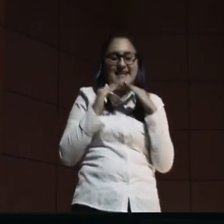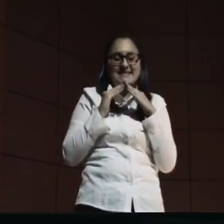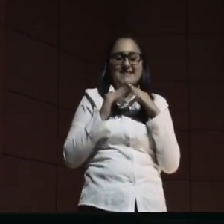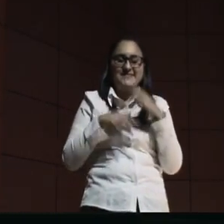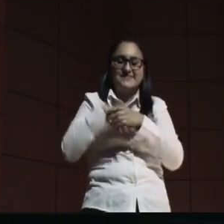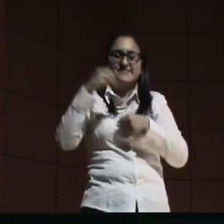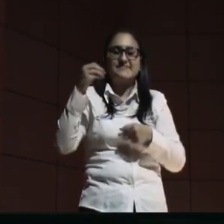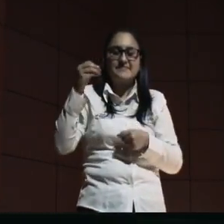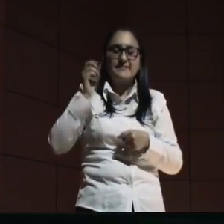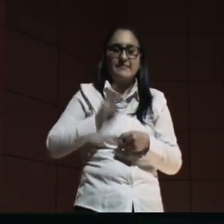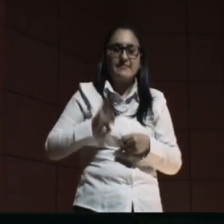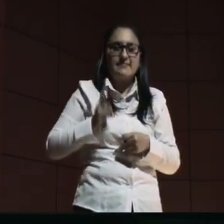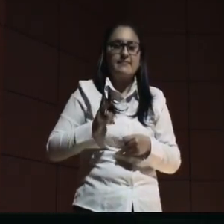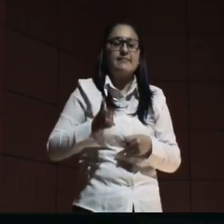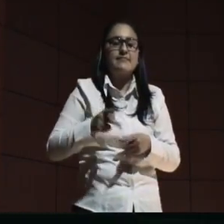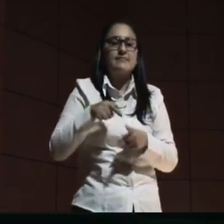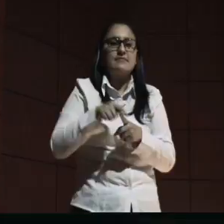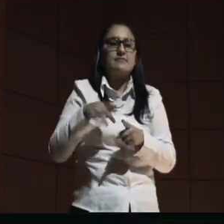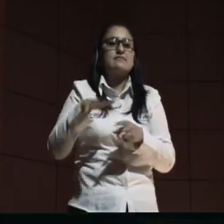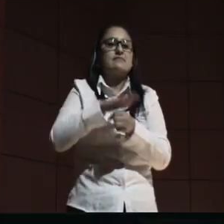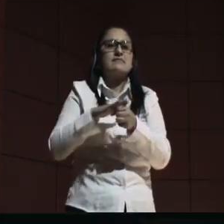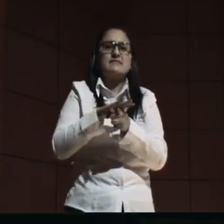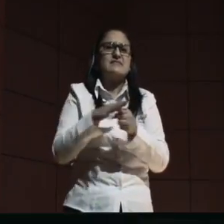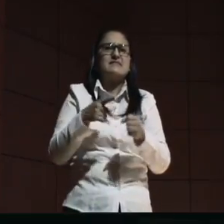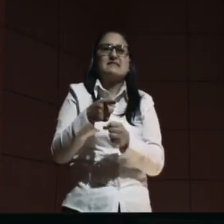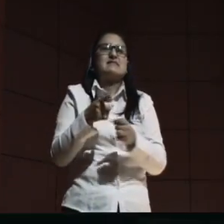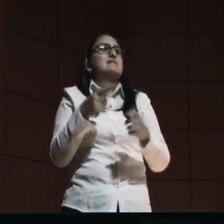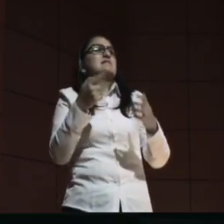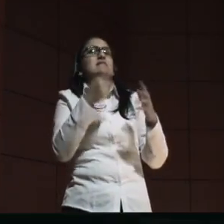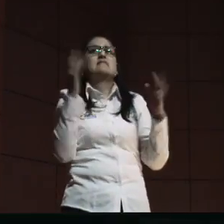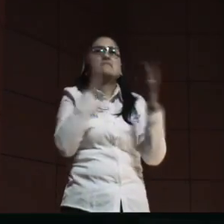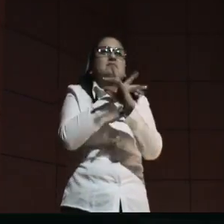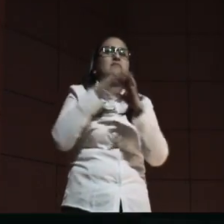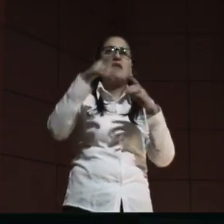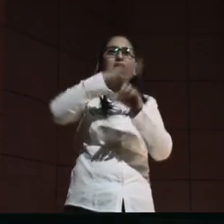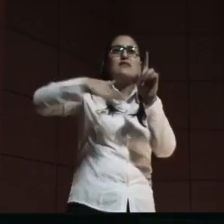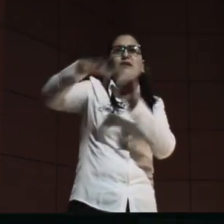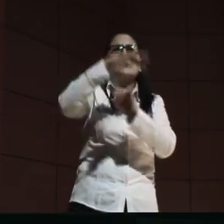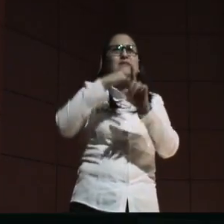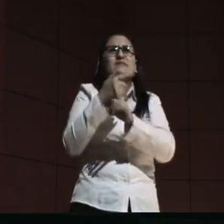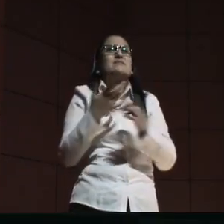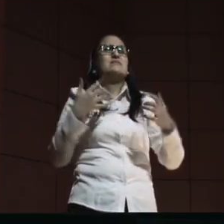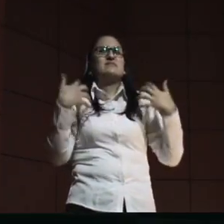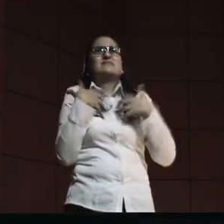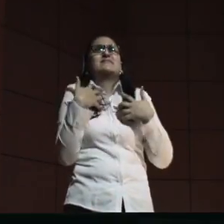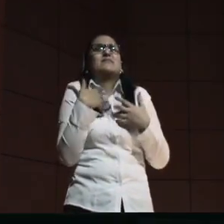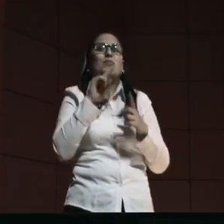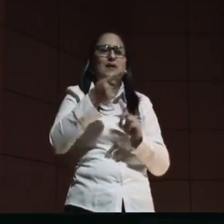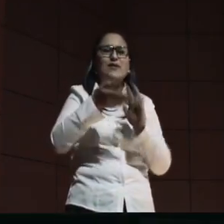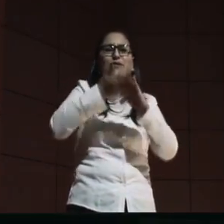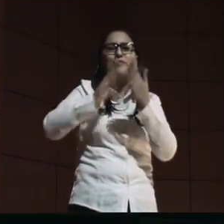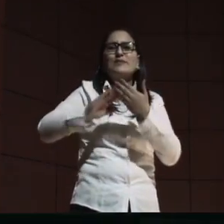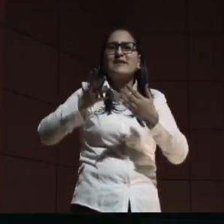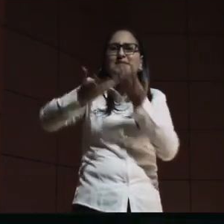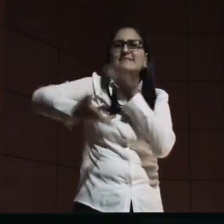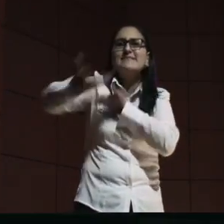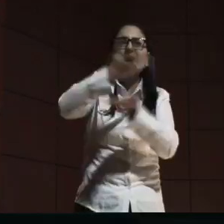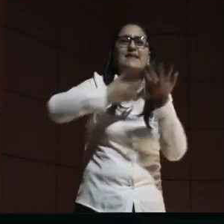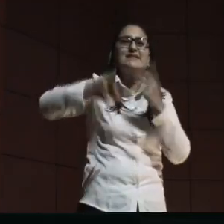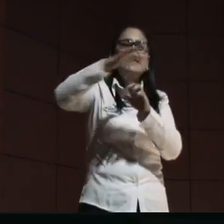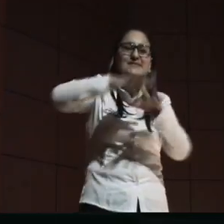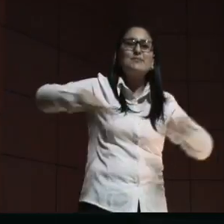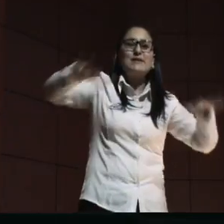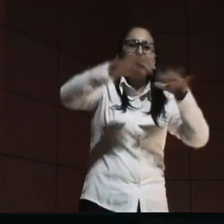casas, emprendemos en la mayoría de las ocasiones viajes escabrosos por los entornos que compartimos en comunidad. En otros términos,